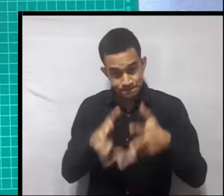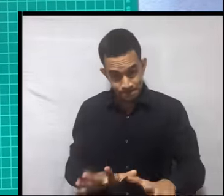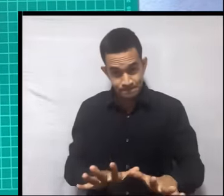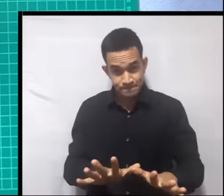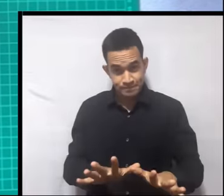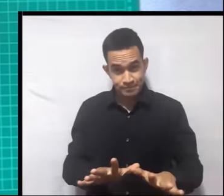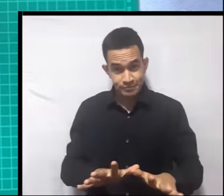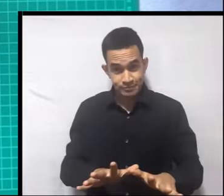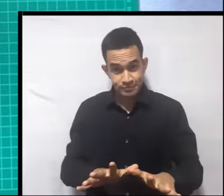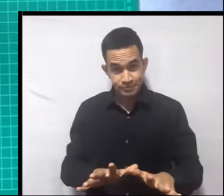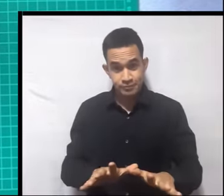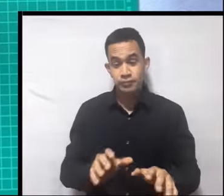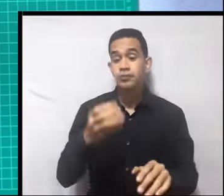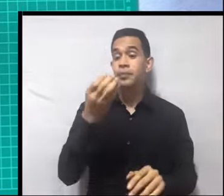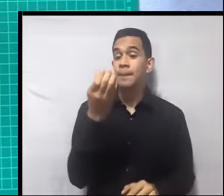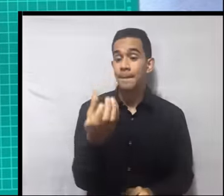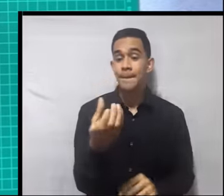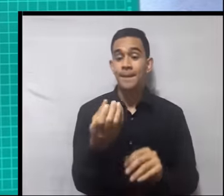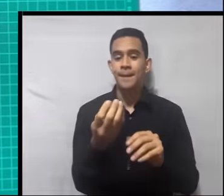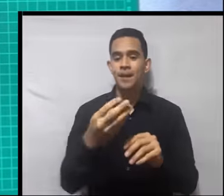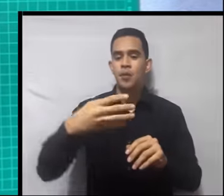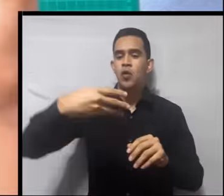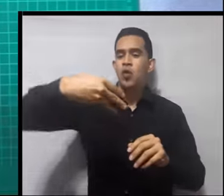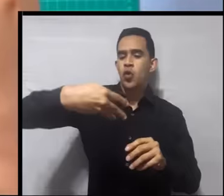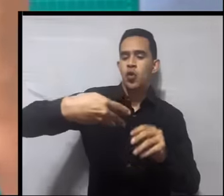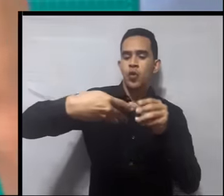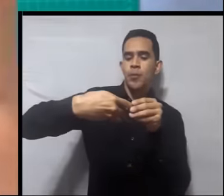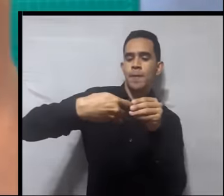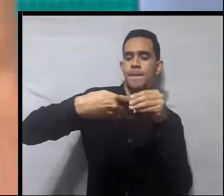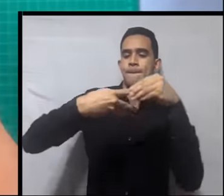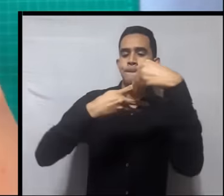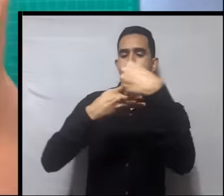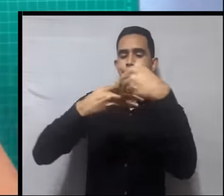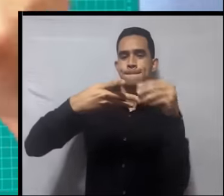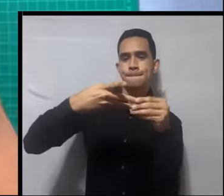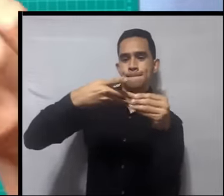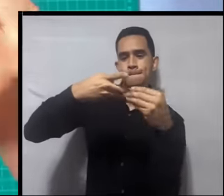Cuando terminemos, alaremos hacia atrás cada aspa.